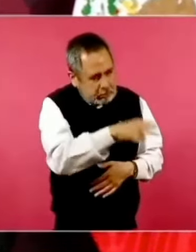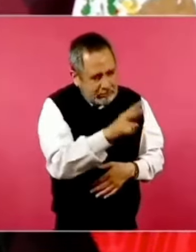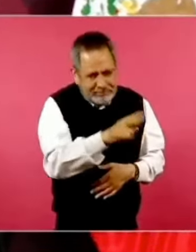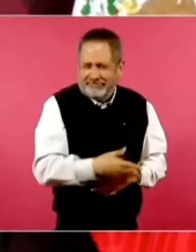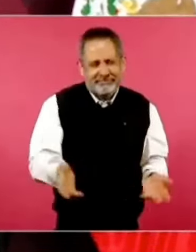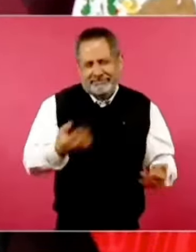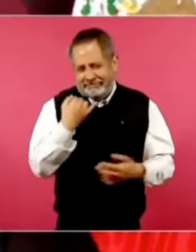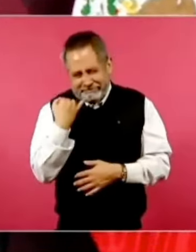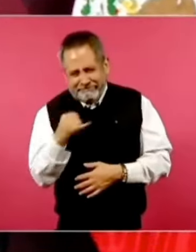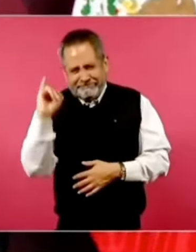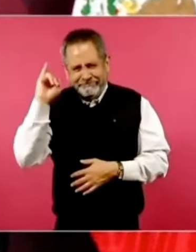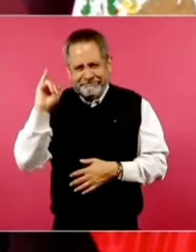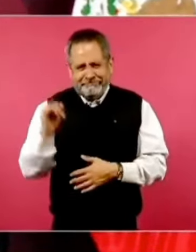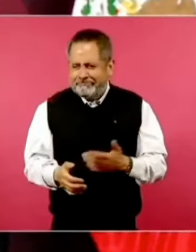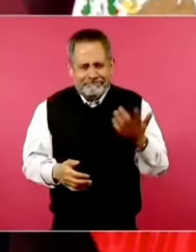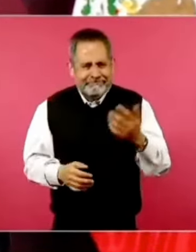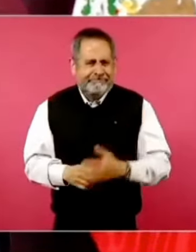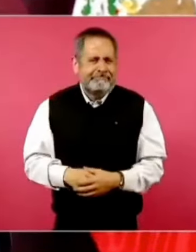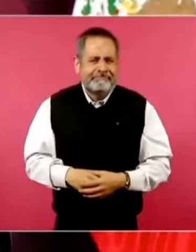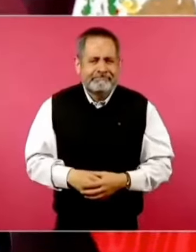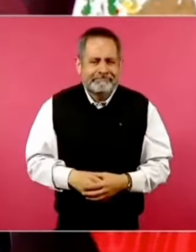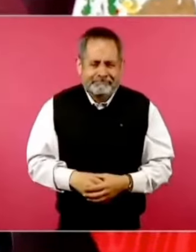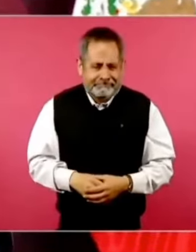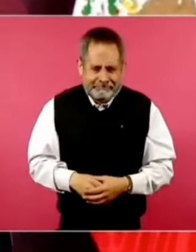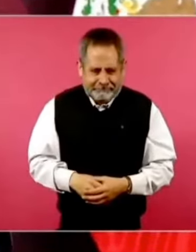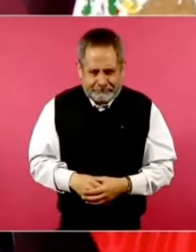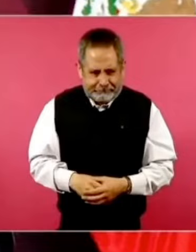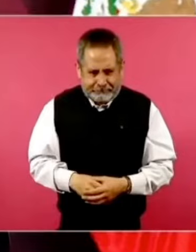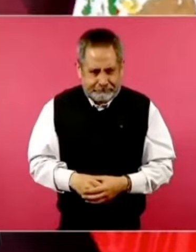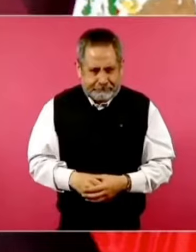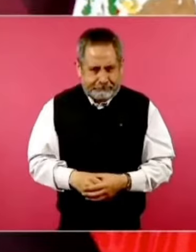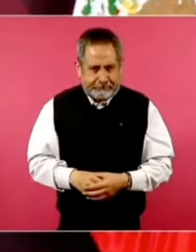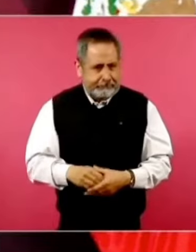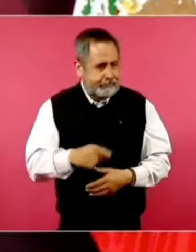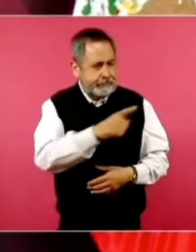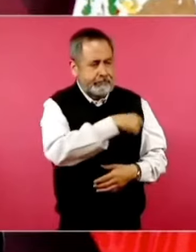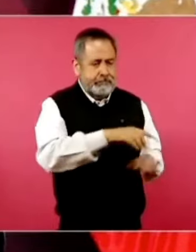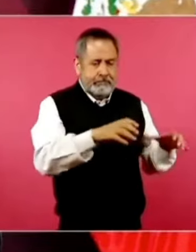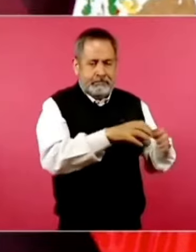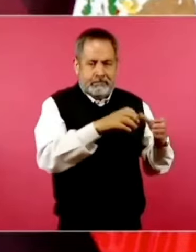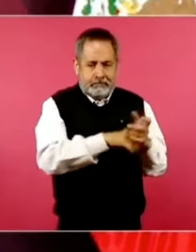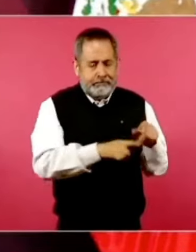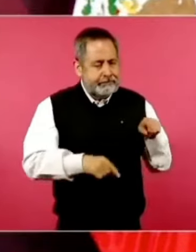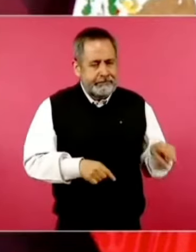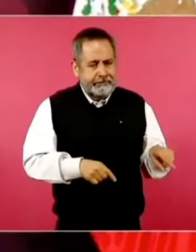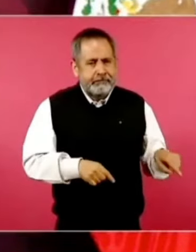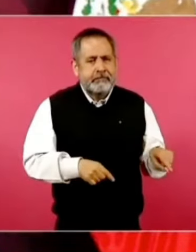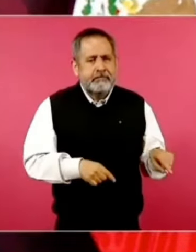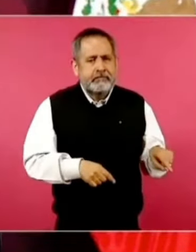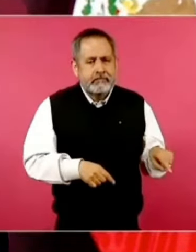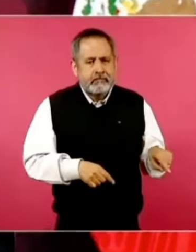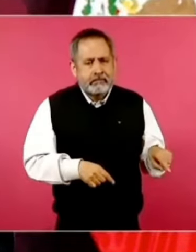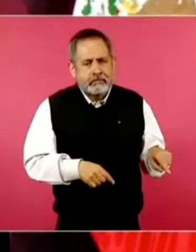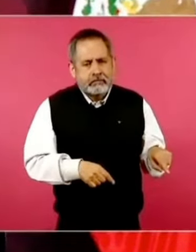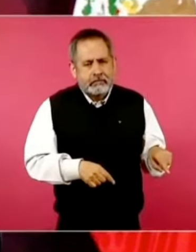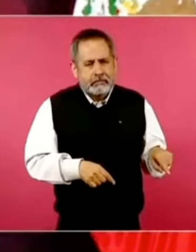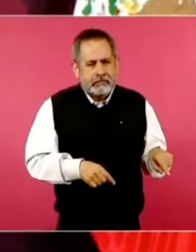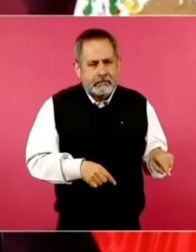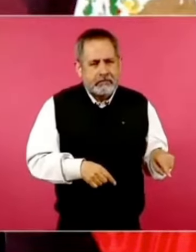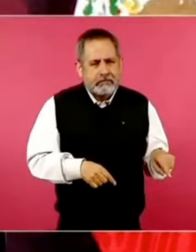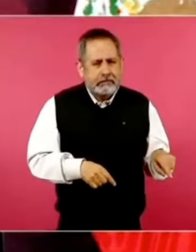crea eh ellos actúan en función de intereses